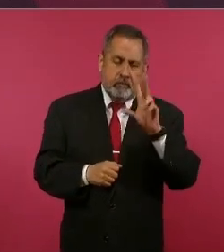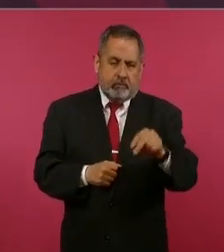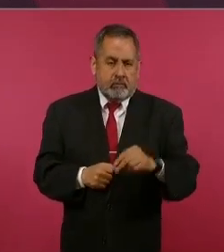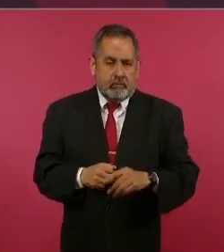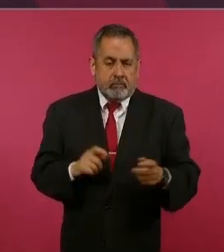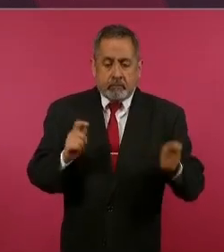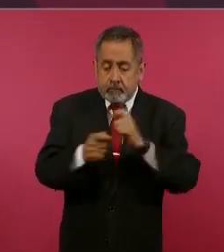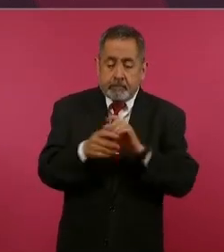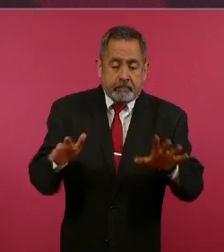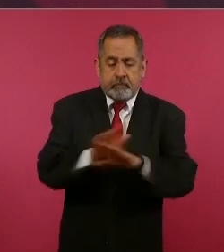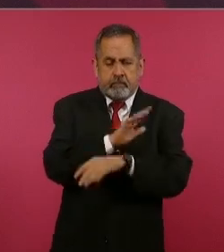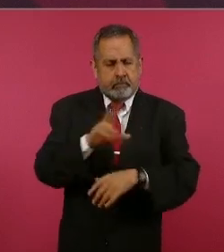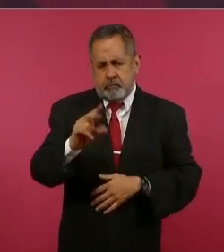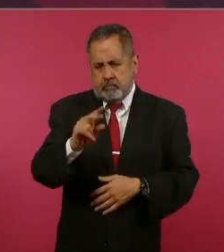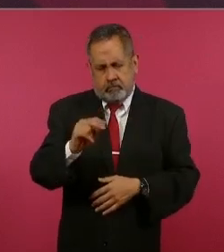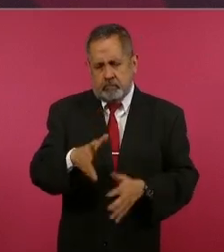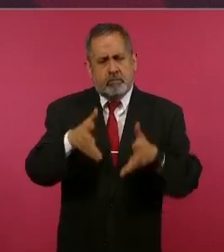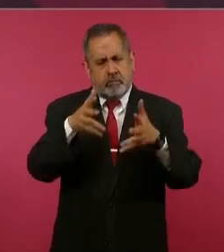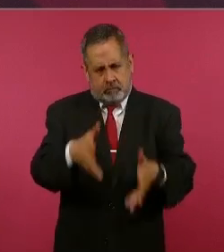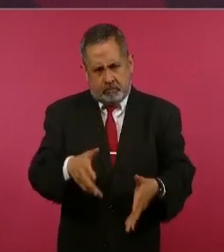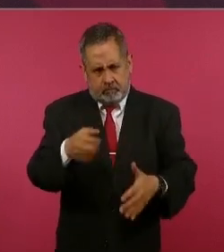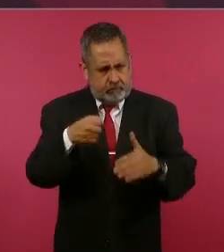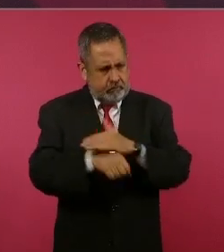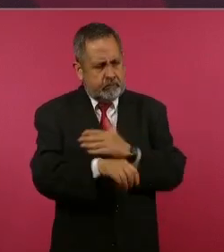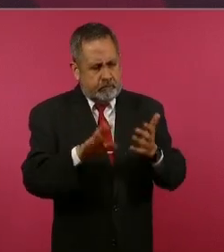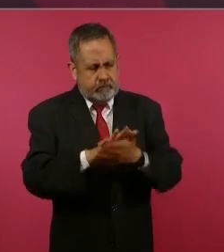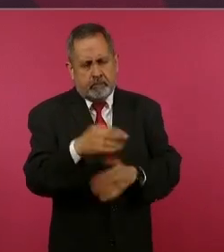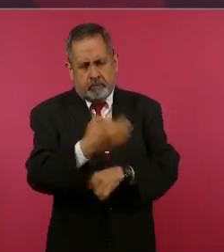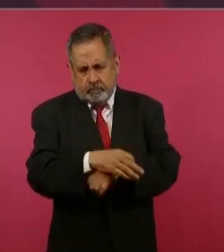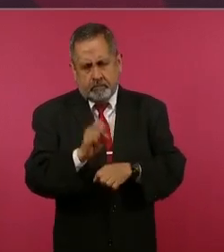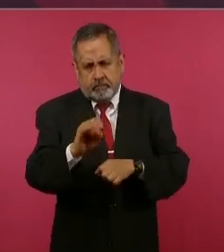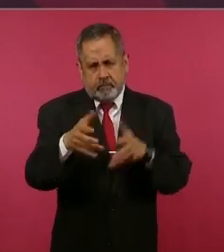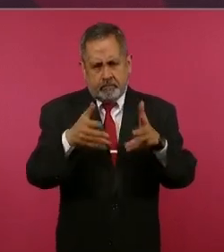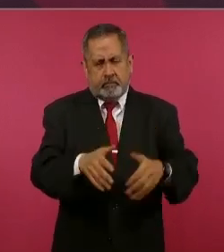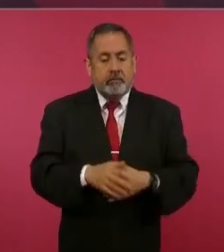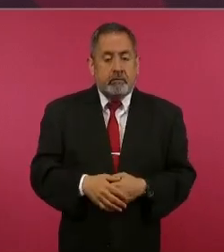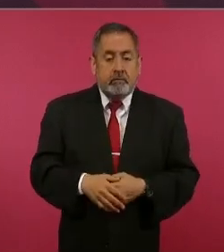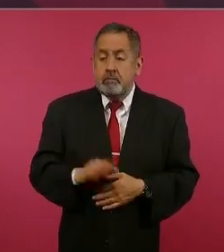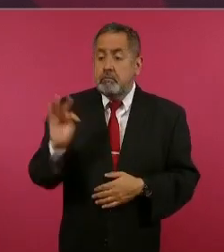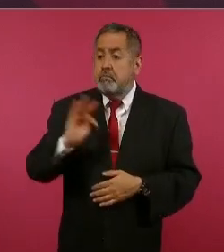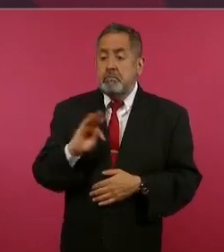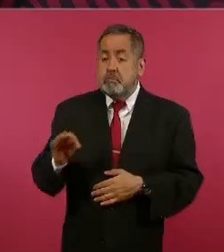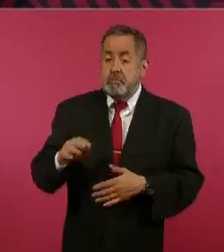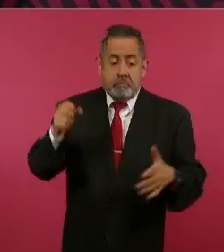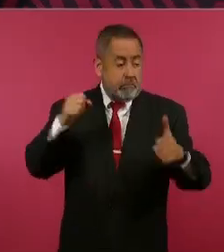ese cambio, porque va a significar impunidad,